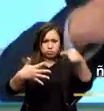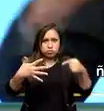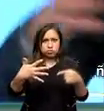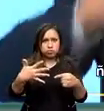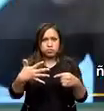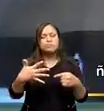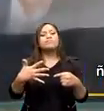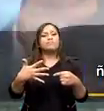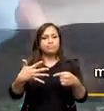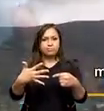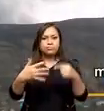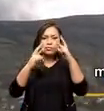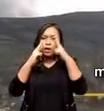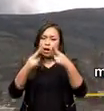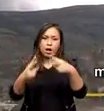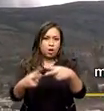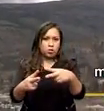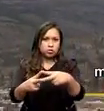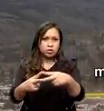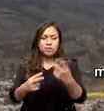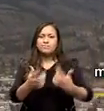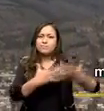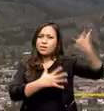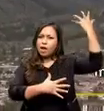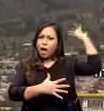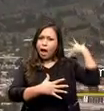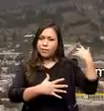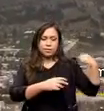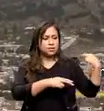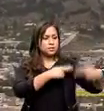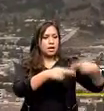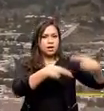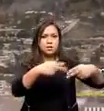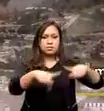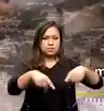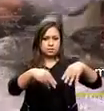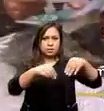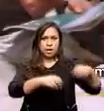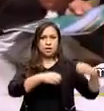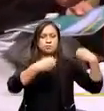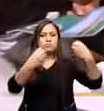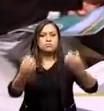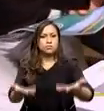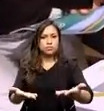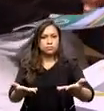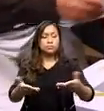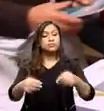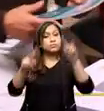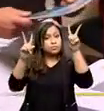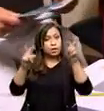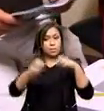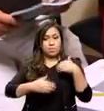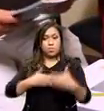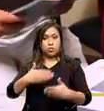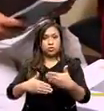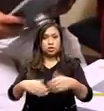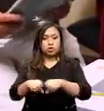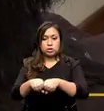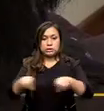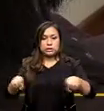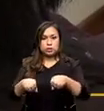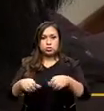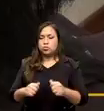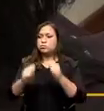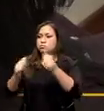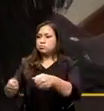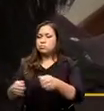de reconocer y legalizar la posesión ancestral de tierras y territorios y de contar con procesos de